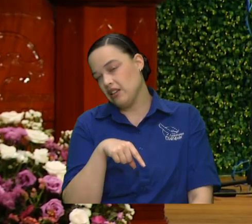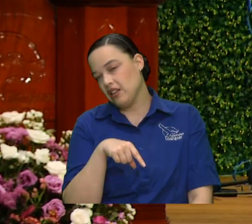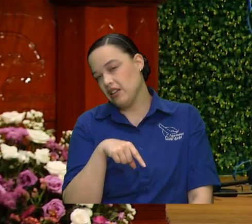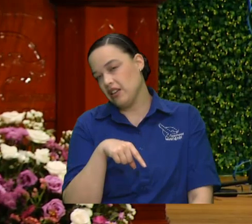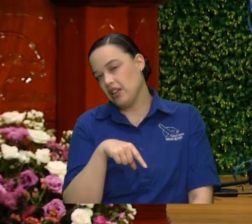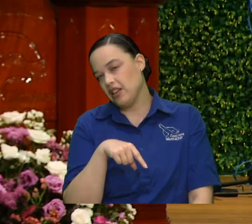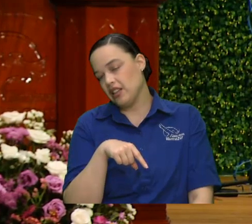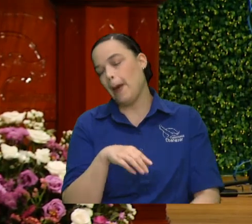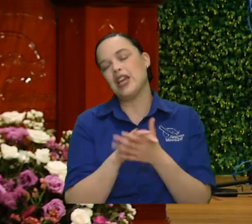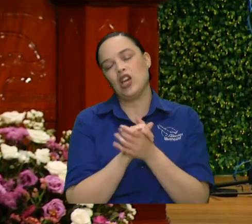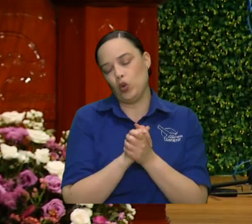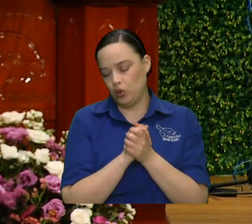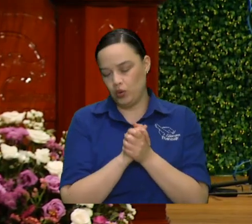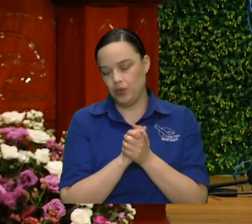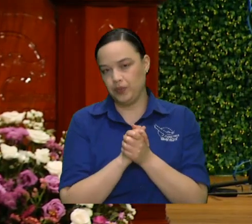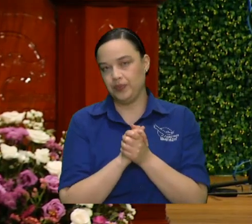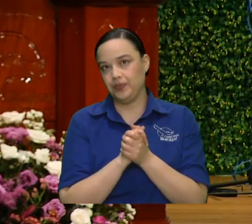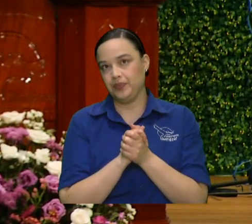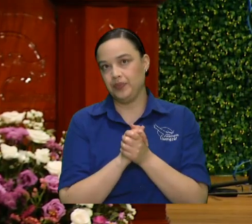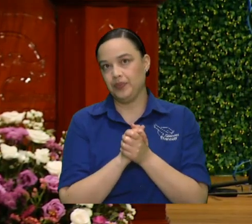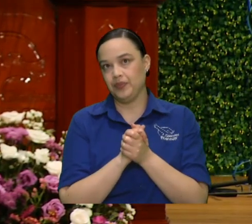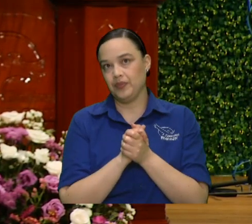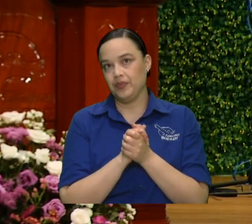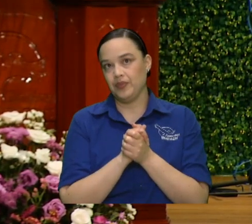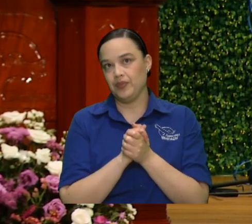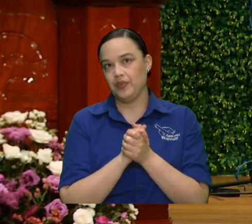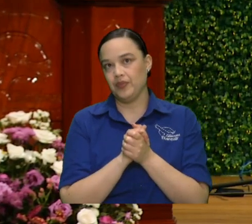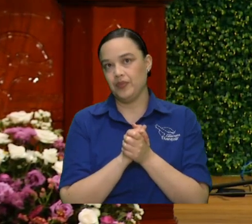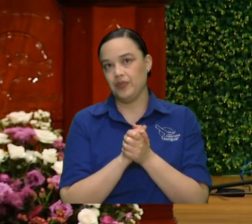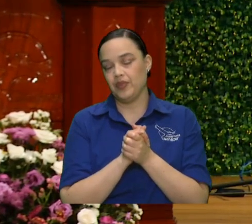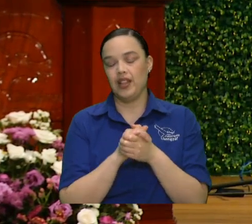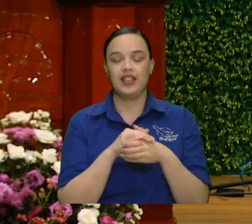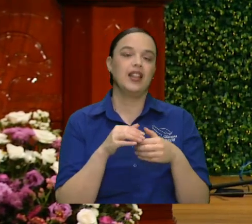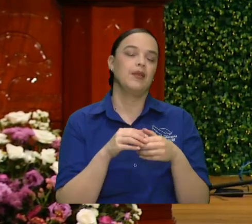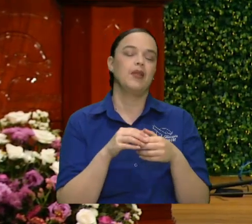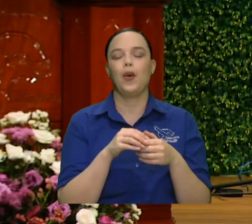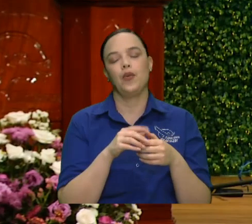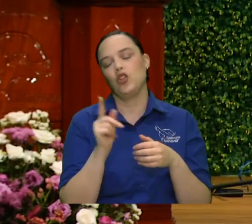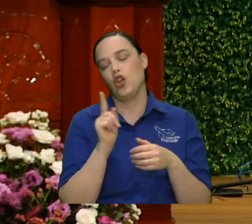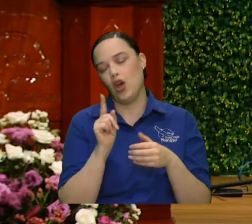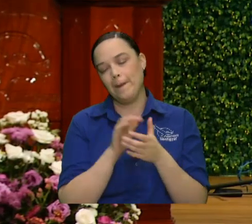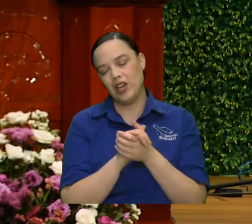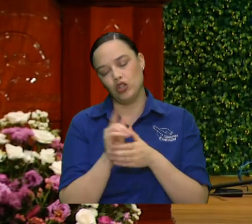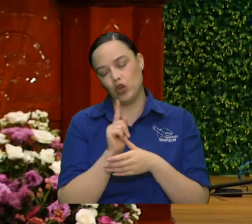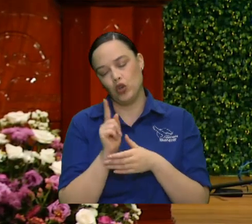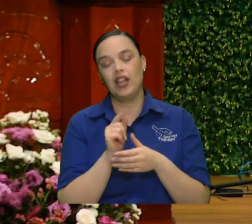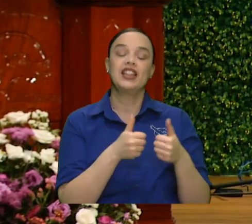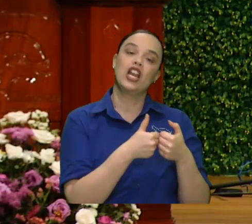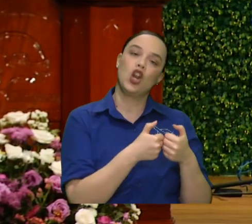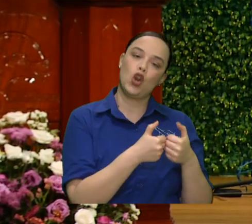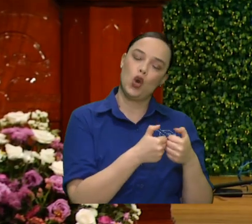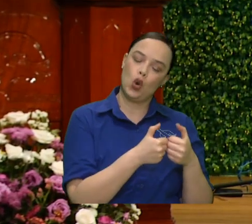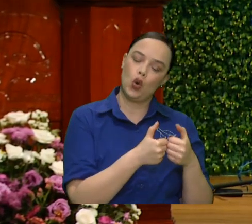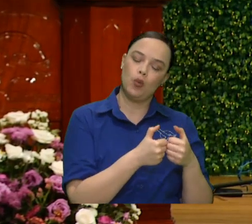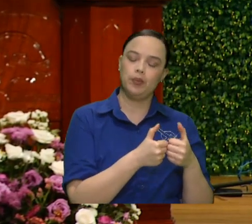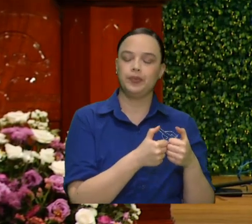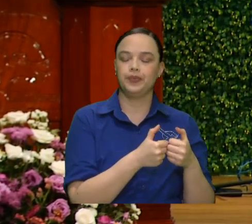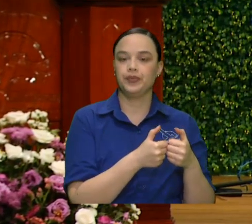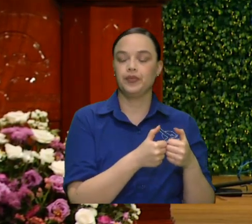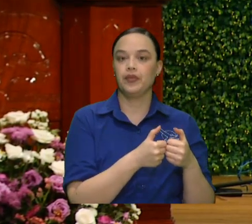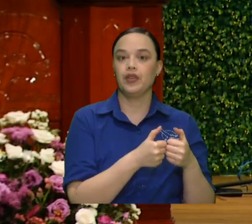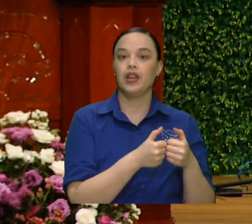verdad con el mejor en administrando andan el novio porque no son cristianos andan ahí de novios y resulta